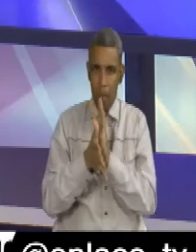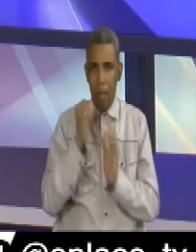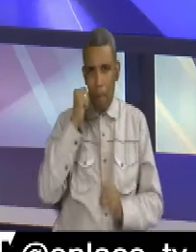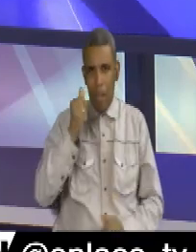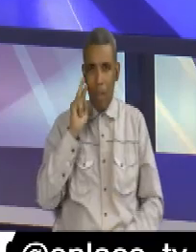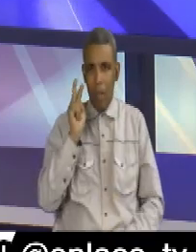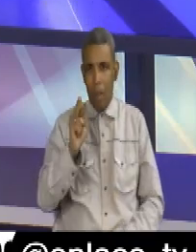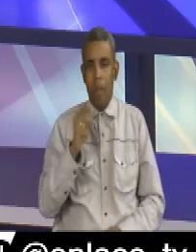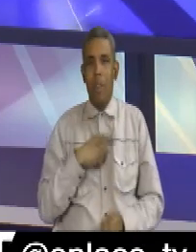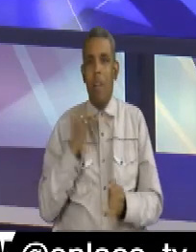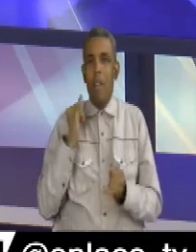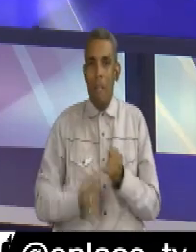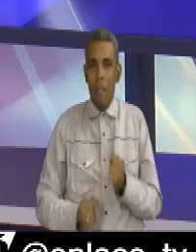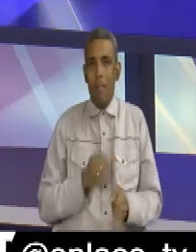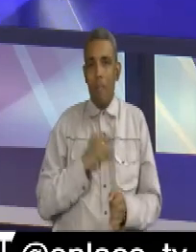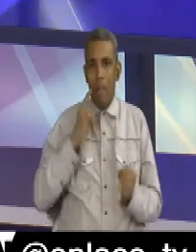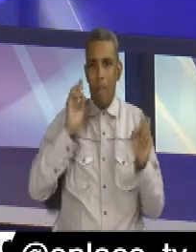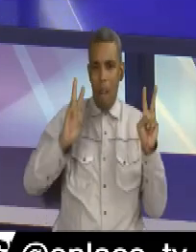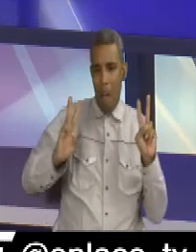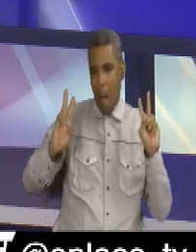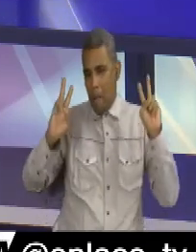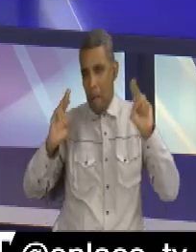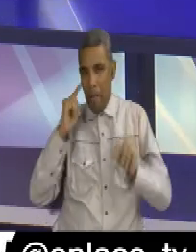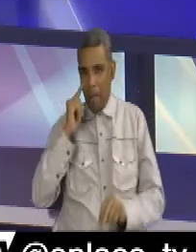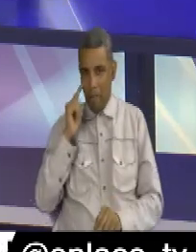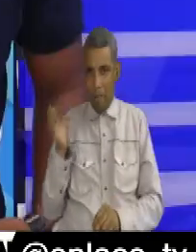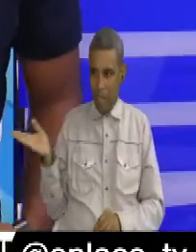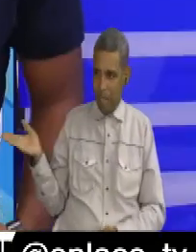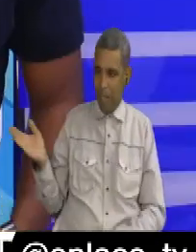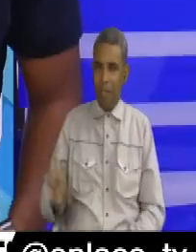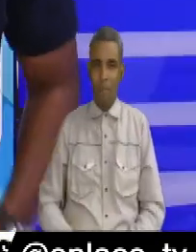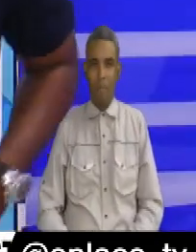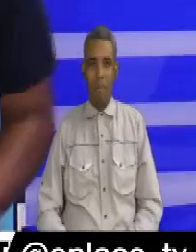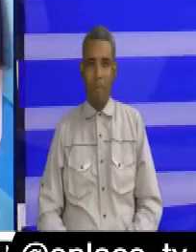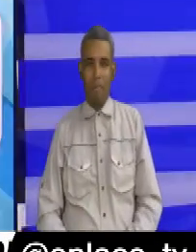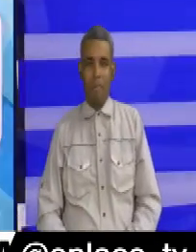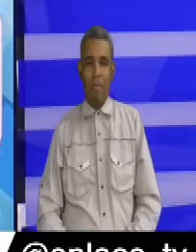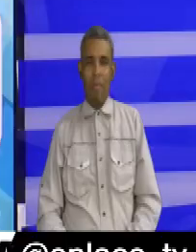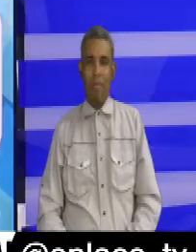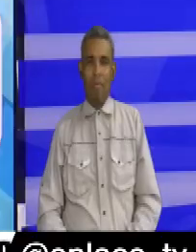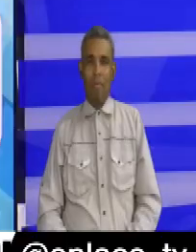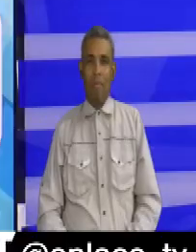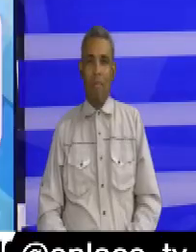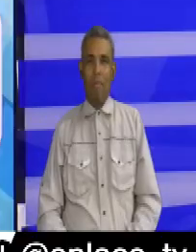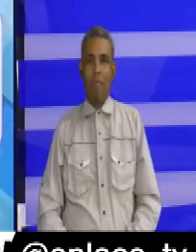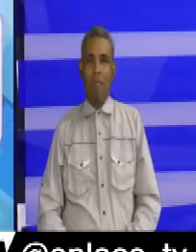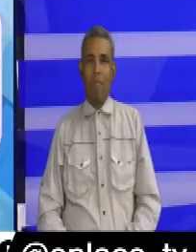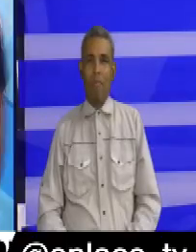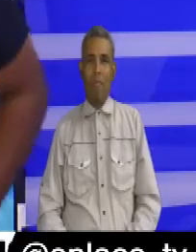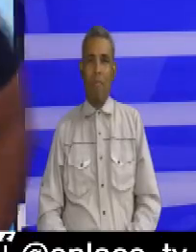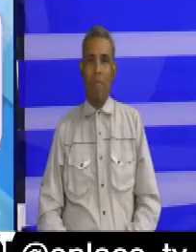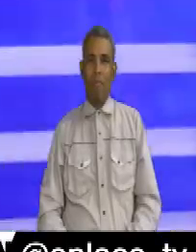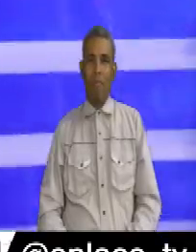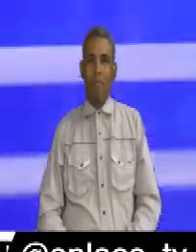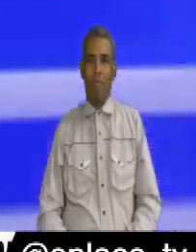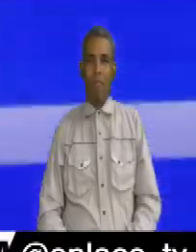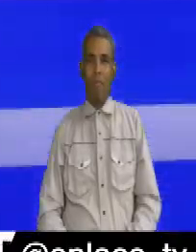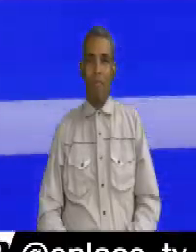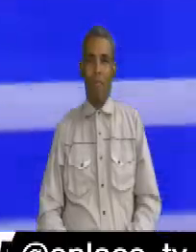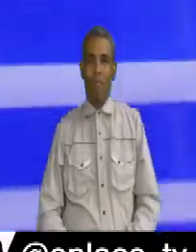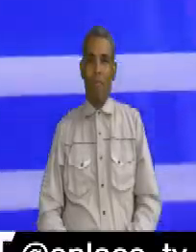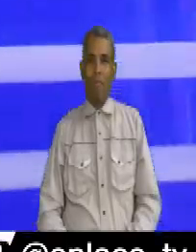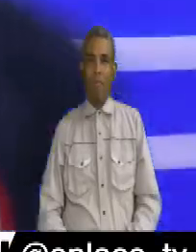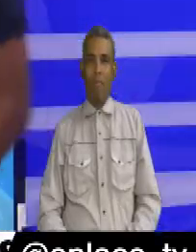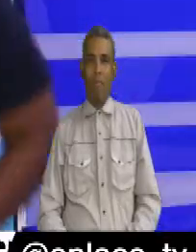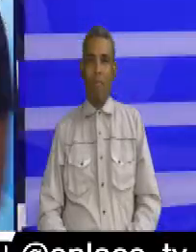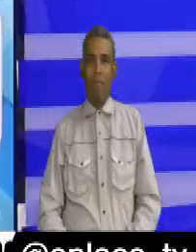Despedimos esta emisión con la música de los desordenados. Adelante, muchachos. Se ella baila para atrás, tra, tra. Y la mueve pa' atrás, tra, tra. Esa